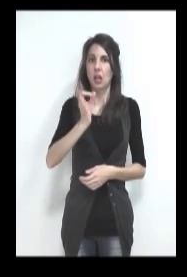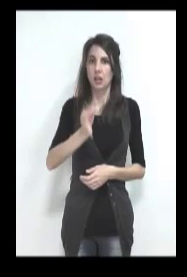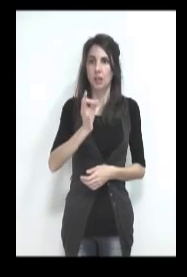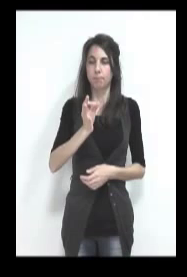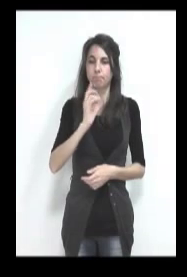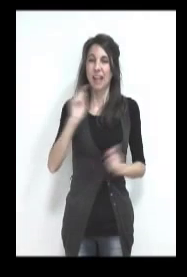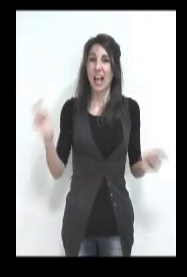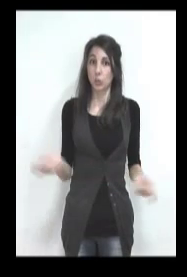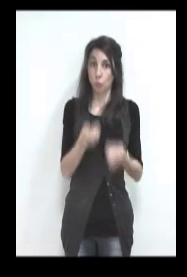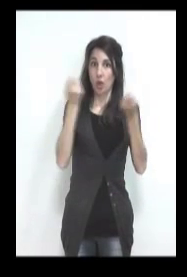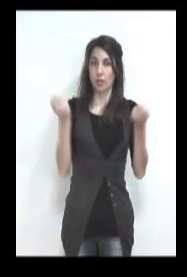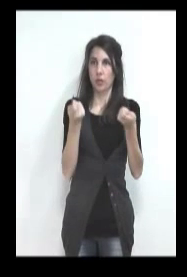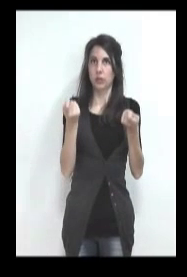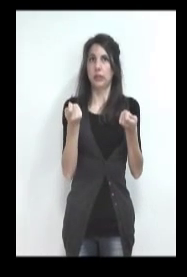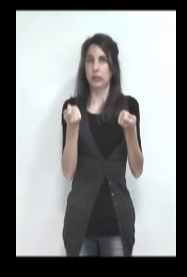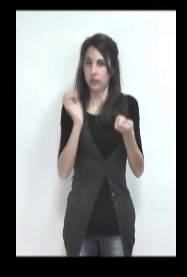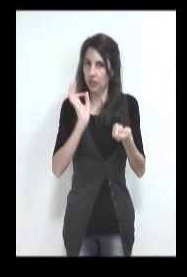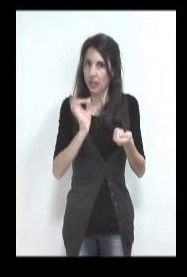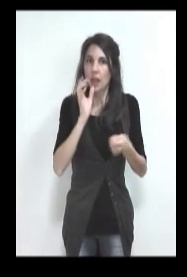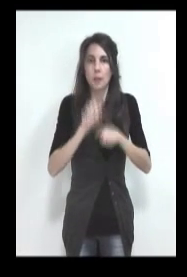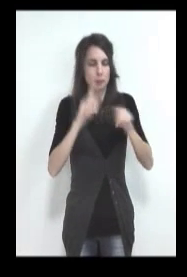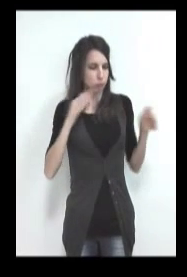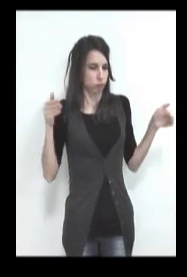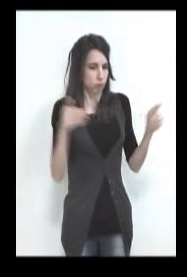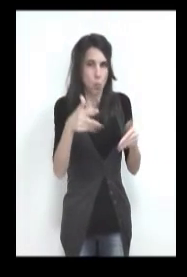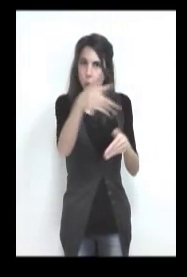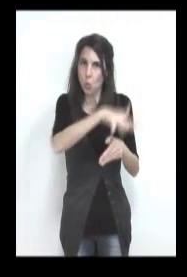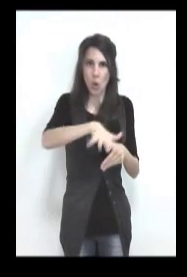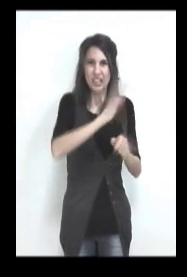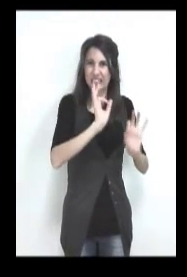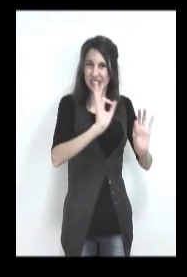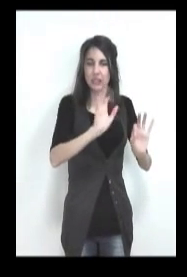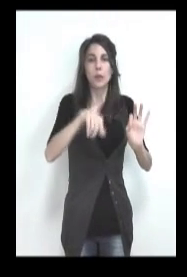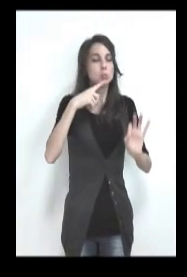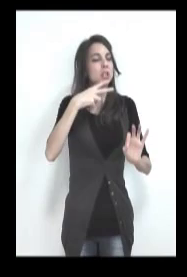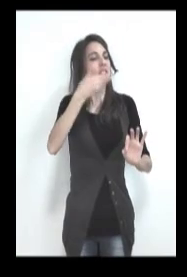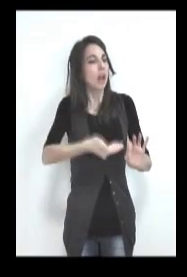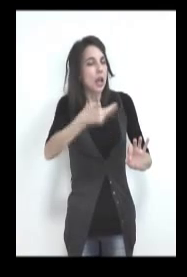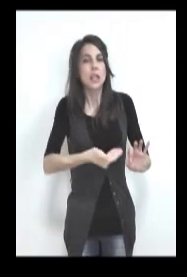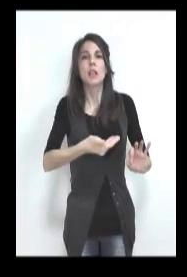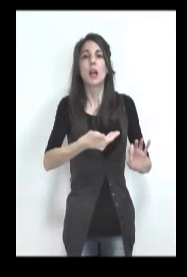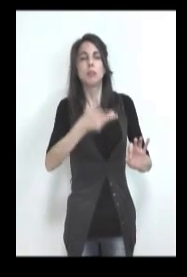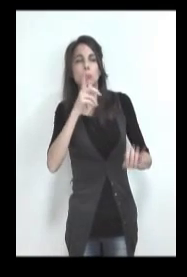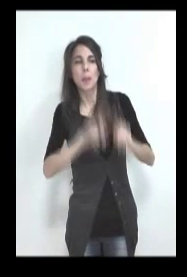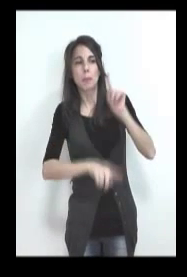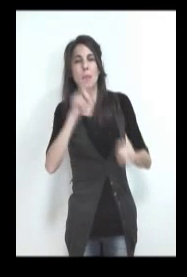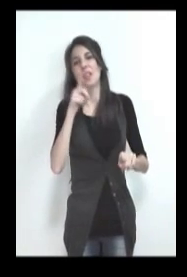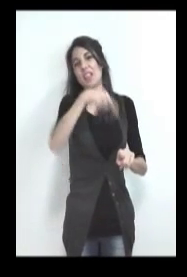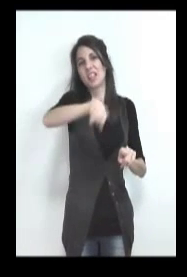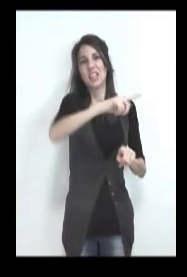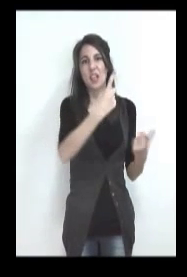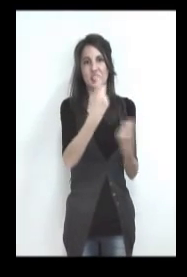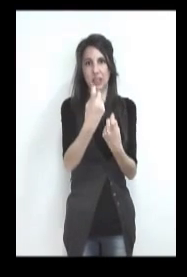las actuaciones se hacen en un determinado lugar, se validan, luego las extiendes en la medida en la que tienen sentido, pero sí